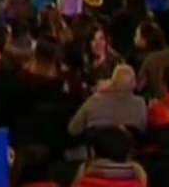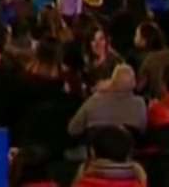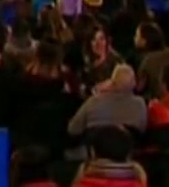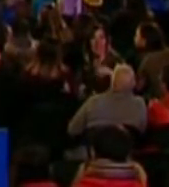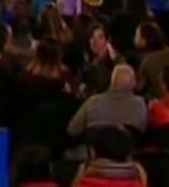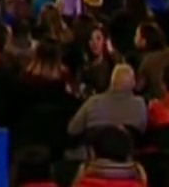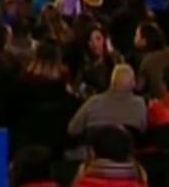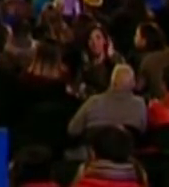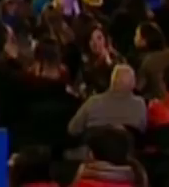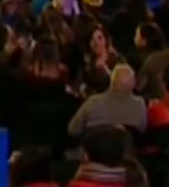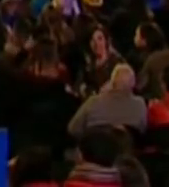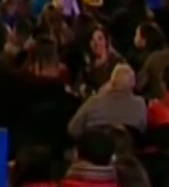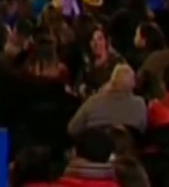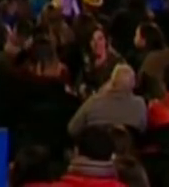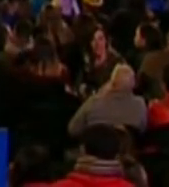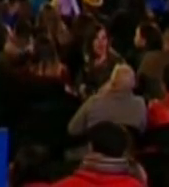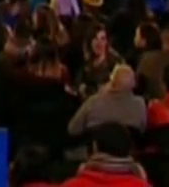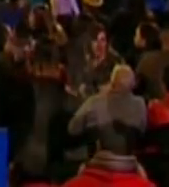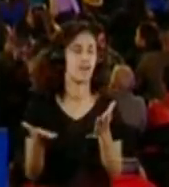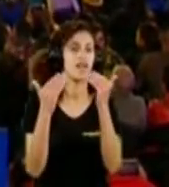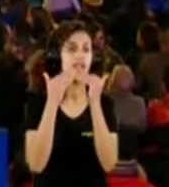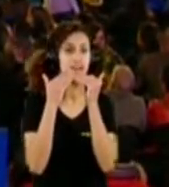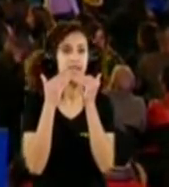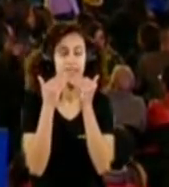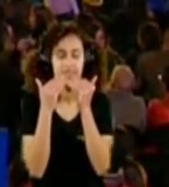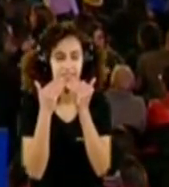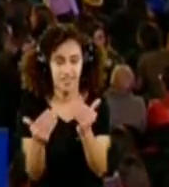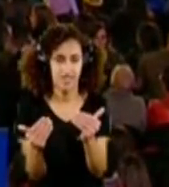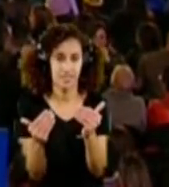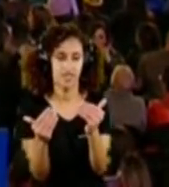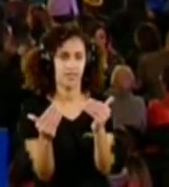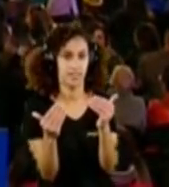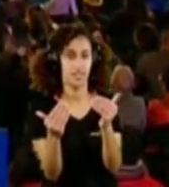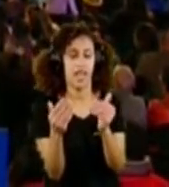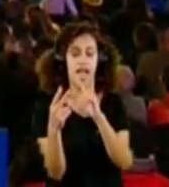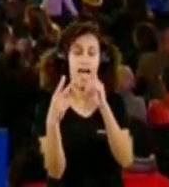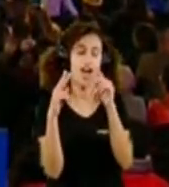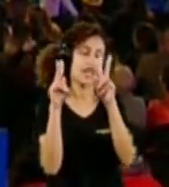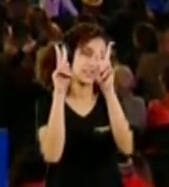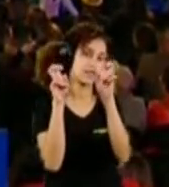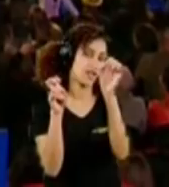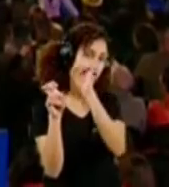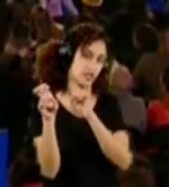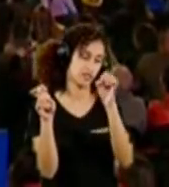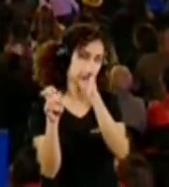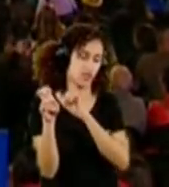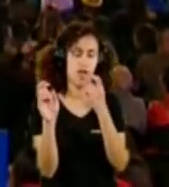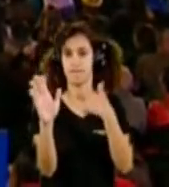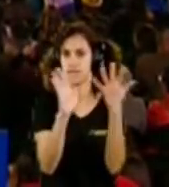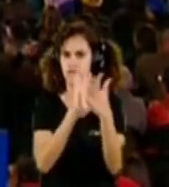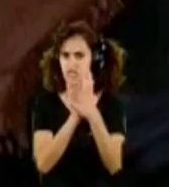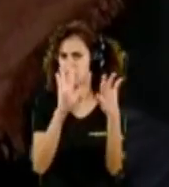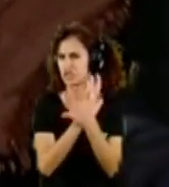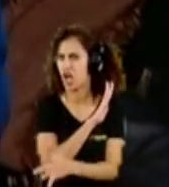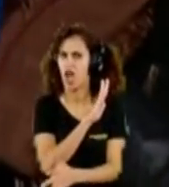nervios del jurado para decidir a quién le dan los puntos. Gracias. Ahí queda nuestro segundo tema. No puedo explicarlo mucho, no tiene